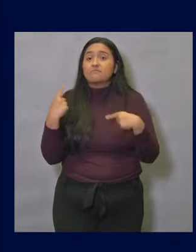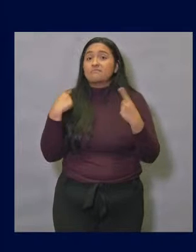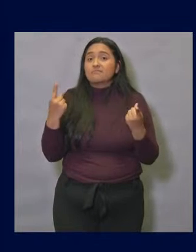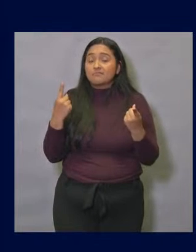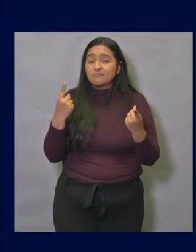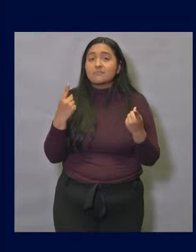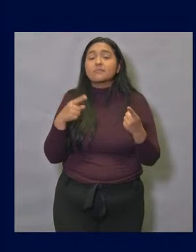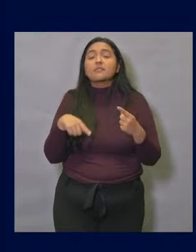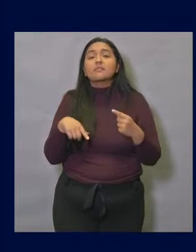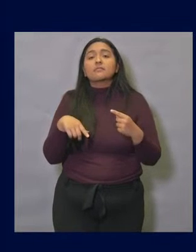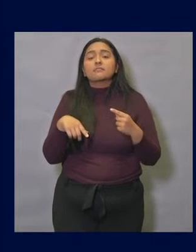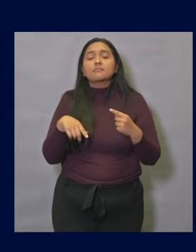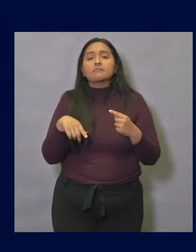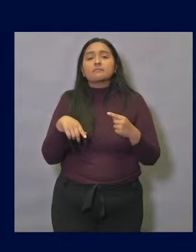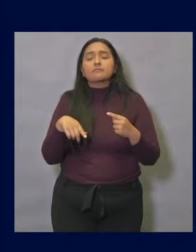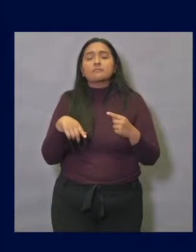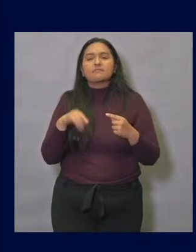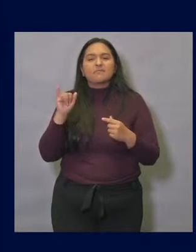por este programa